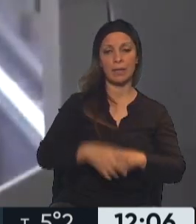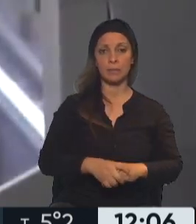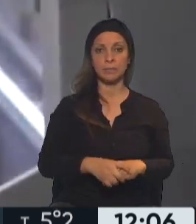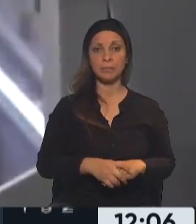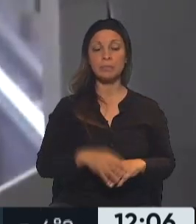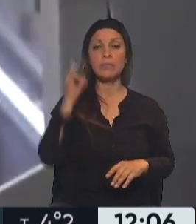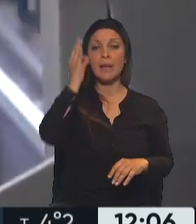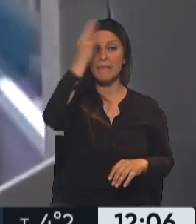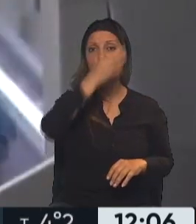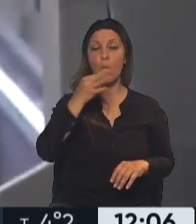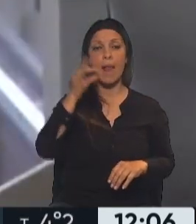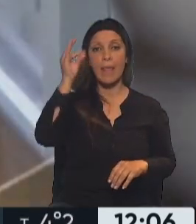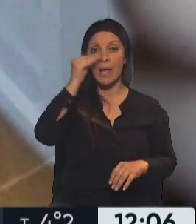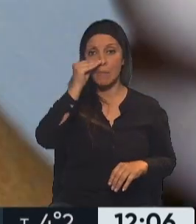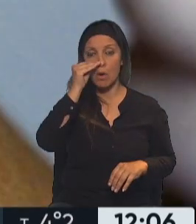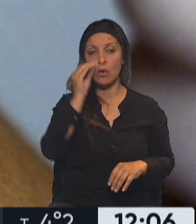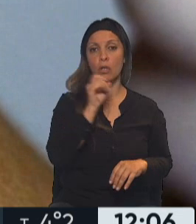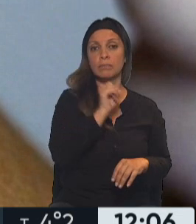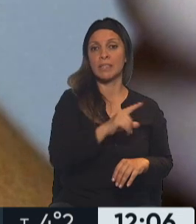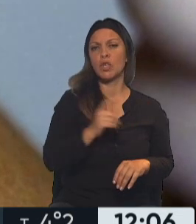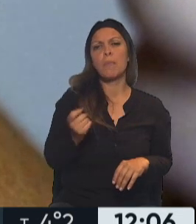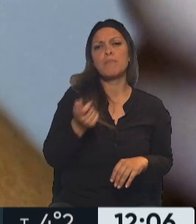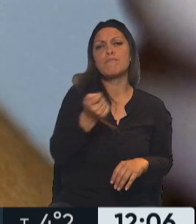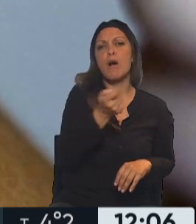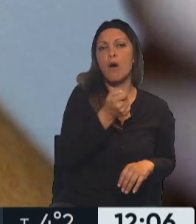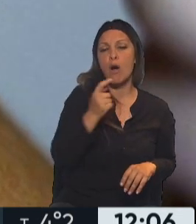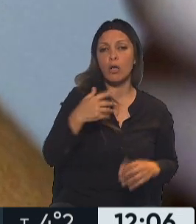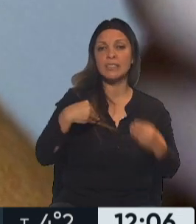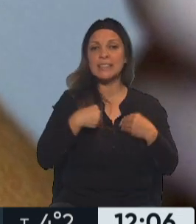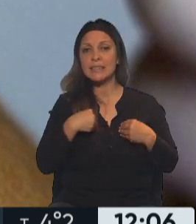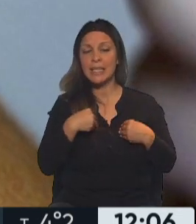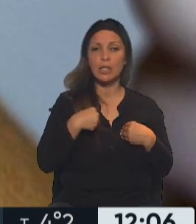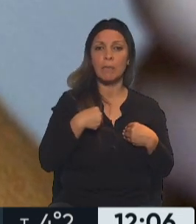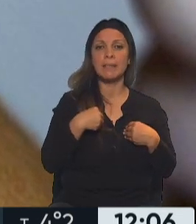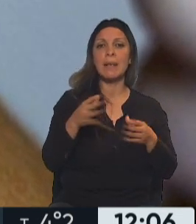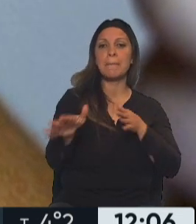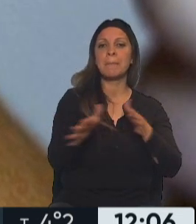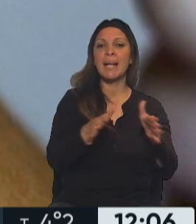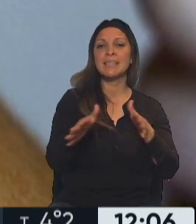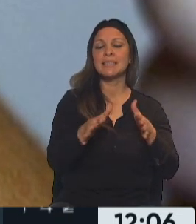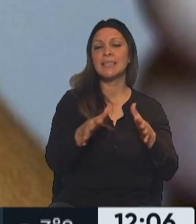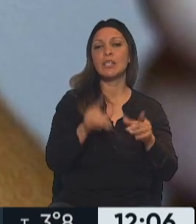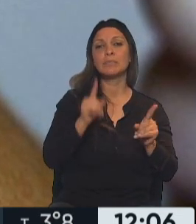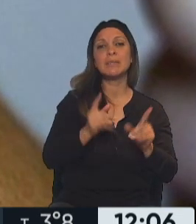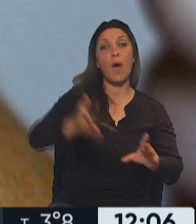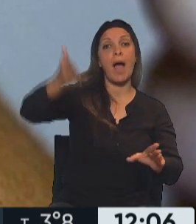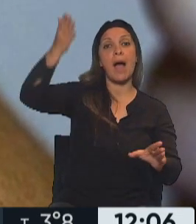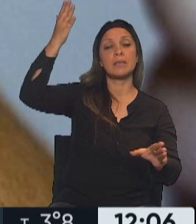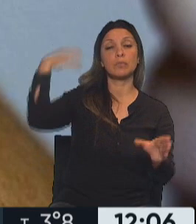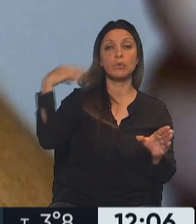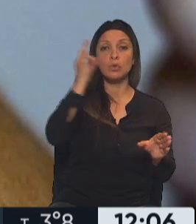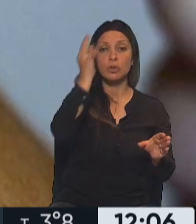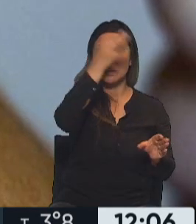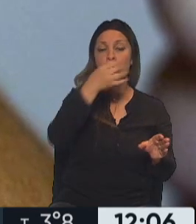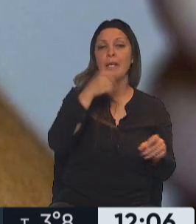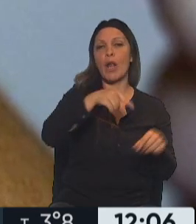del mono es una enfermedad zoonótica muy poco frecuente, cuyos síntomas son parecidos a los que se observaban en los pacientes de viruela, aunque menos graves.